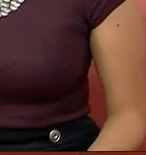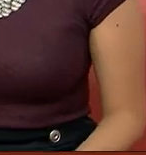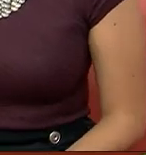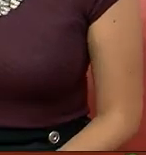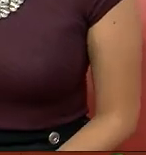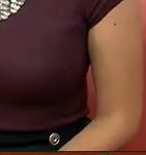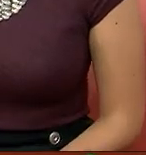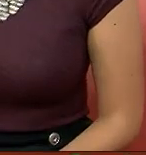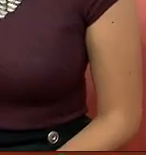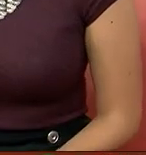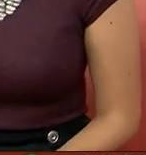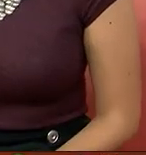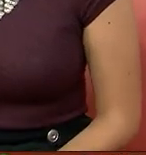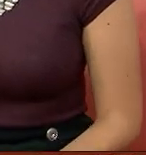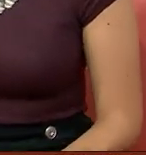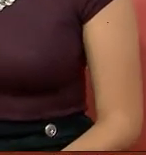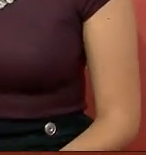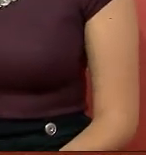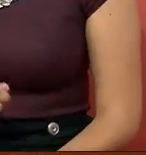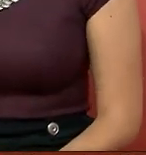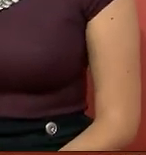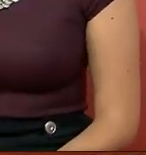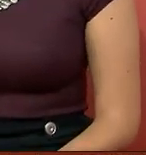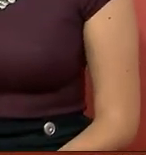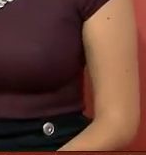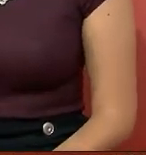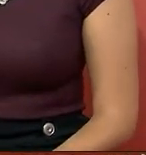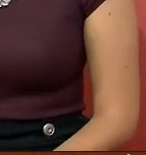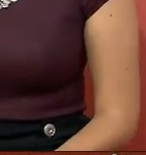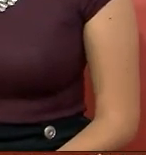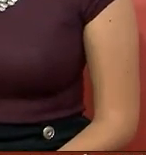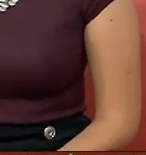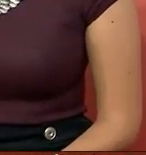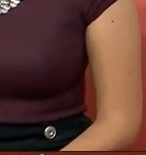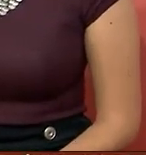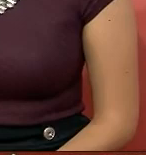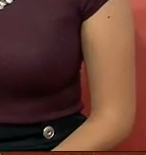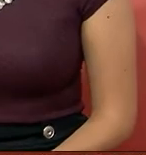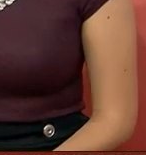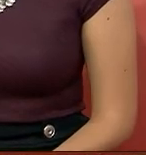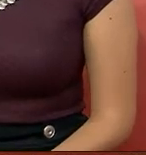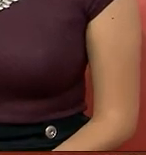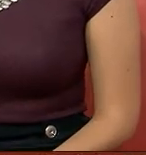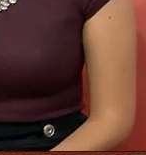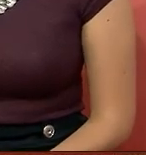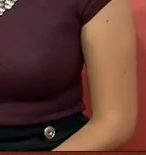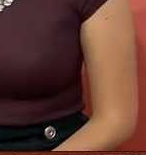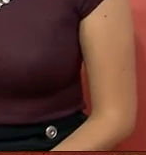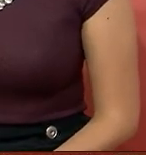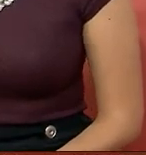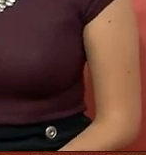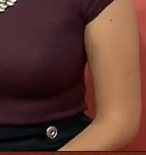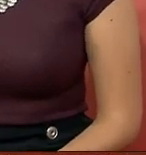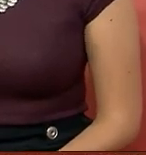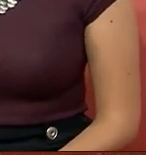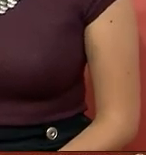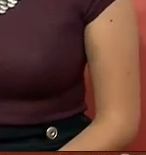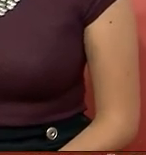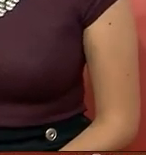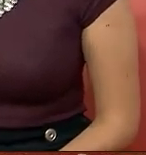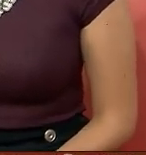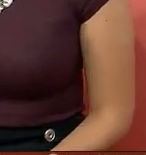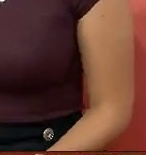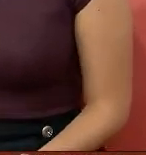"si tomas, no manejes", así que otra vez ahí la tecnología poniendo un granito de arena para reducir este tipo